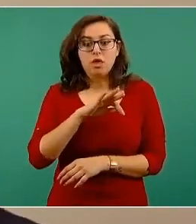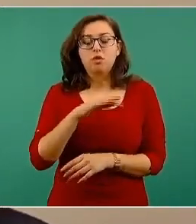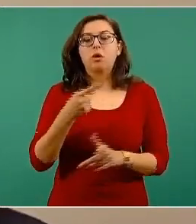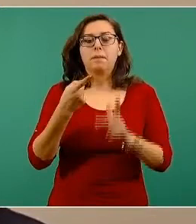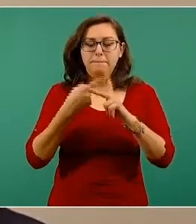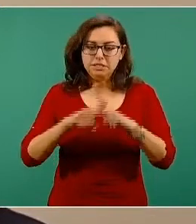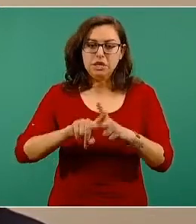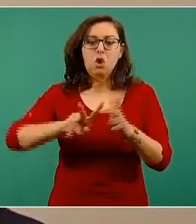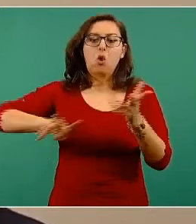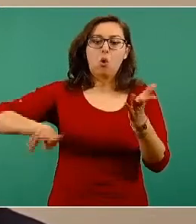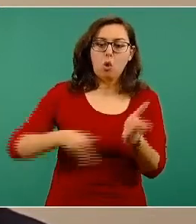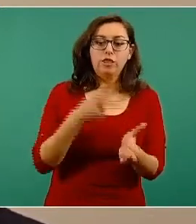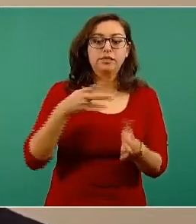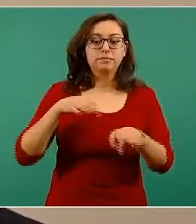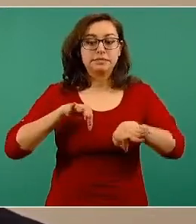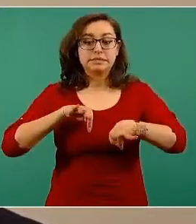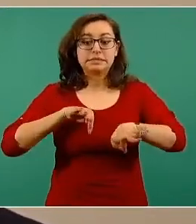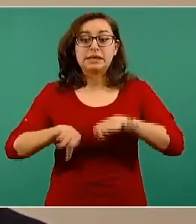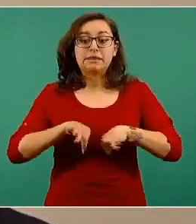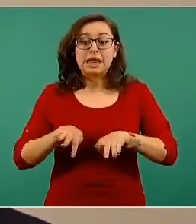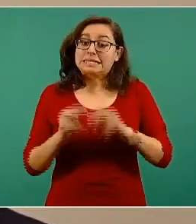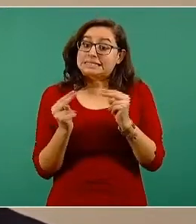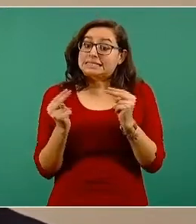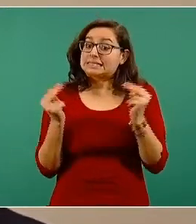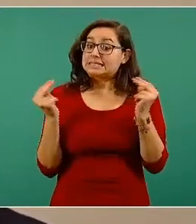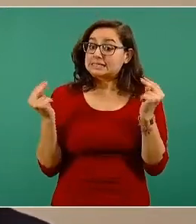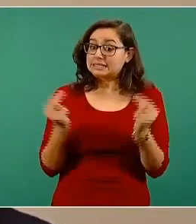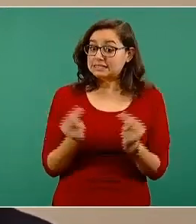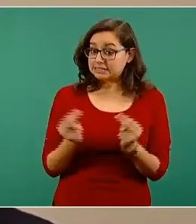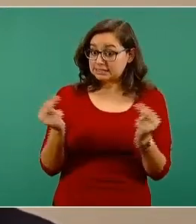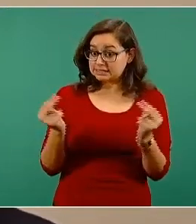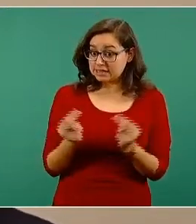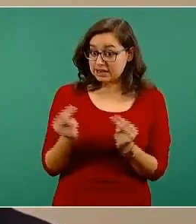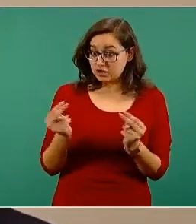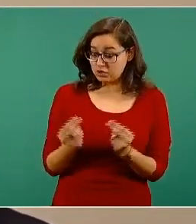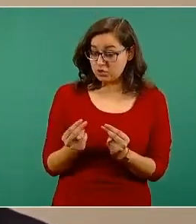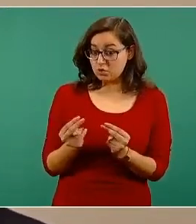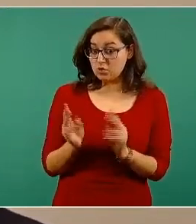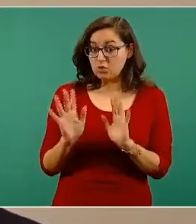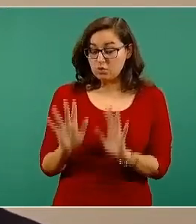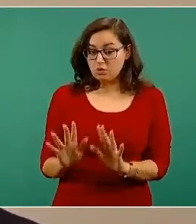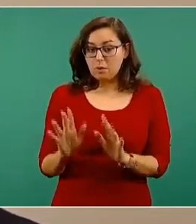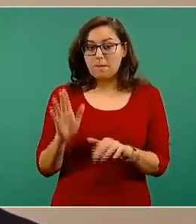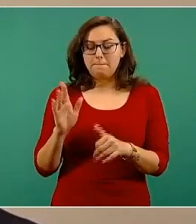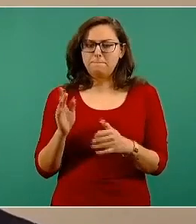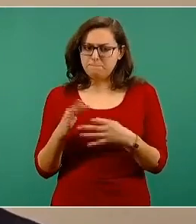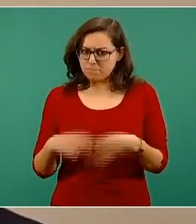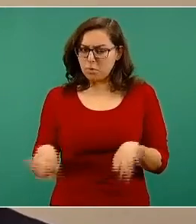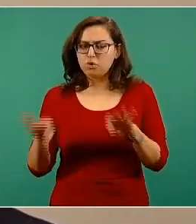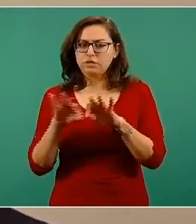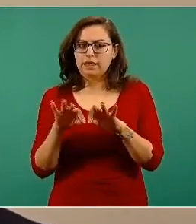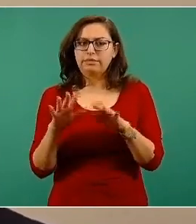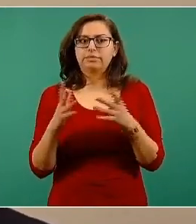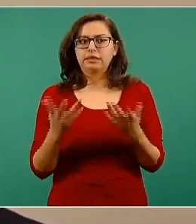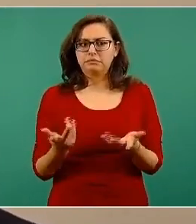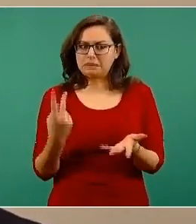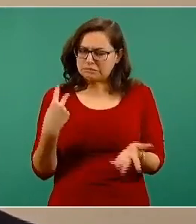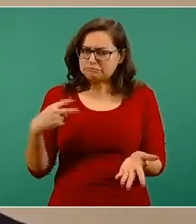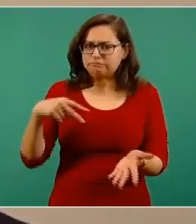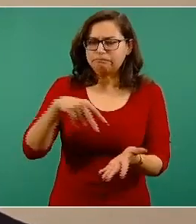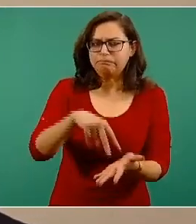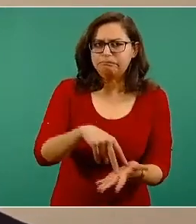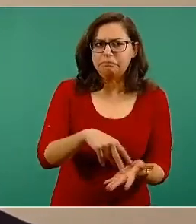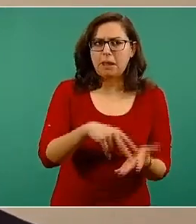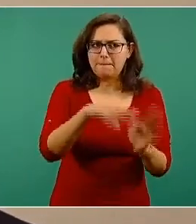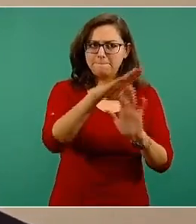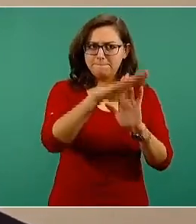estamos en un marco en donde debemos de priorizar las actividades virtuales, ¿no? Las actividades no presenciales, en